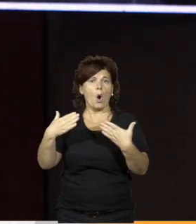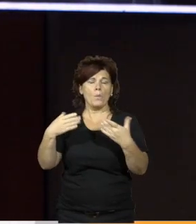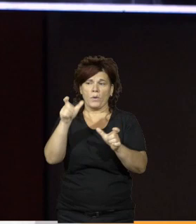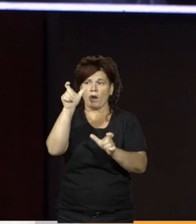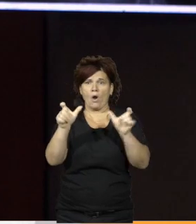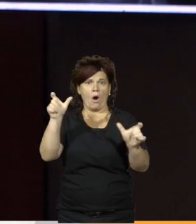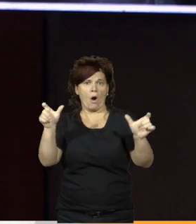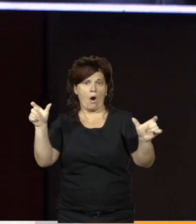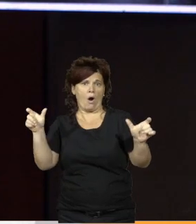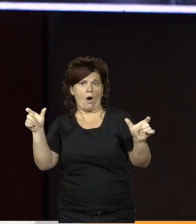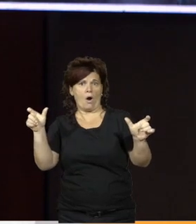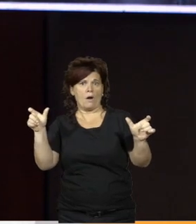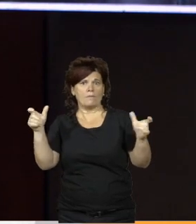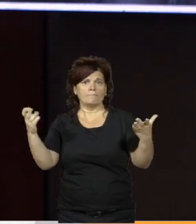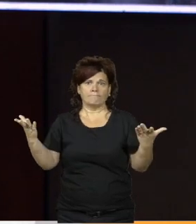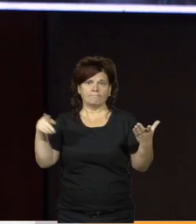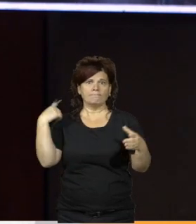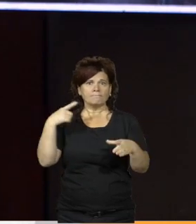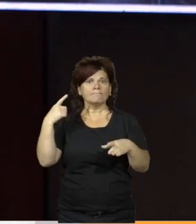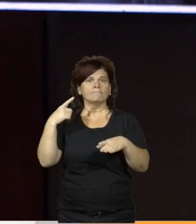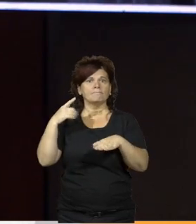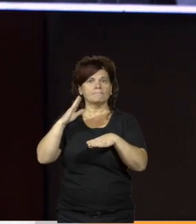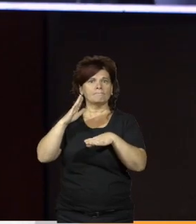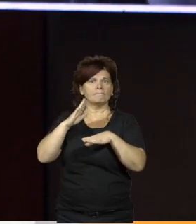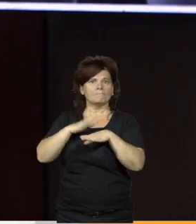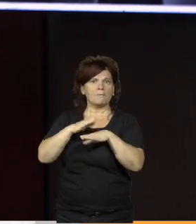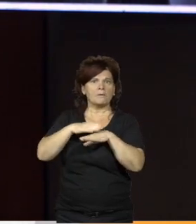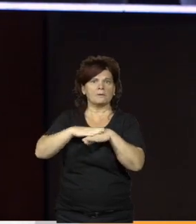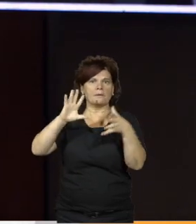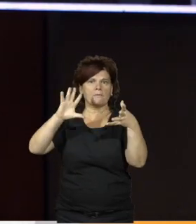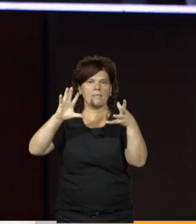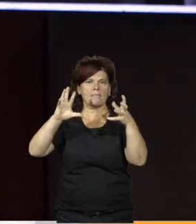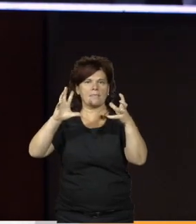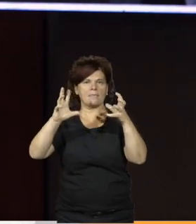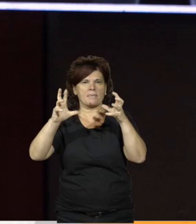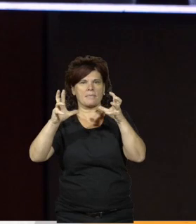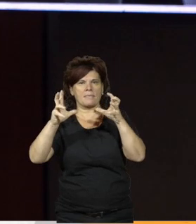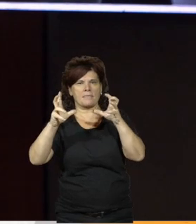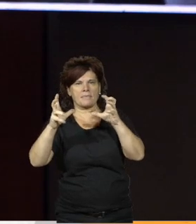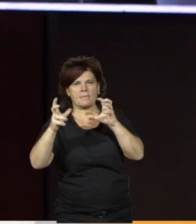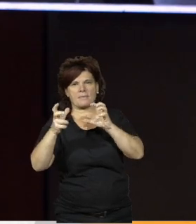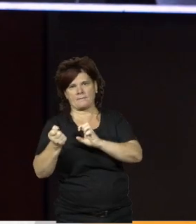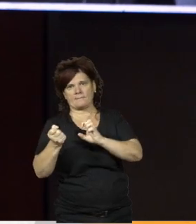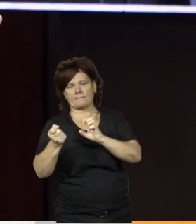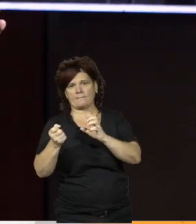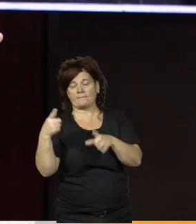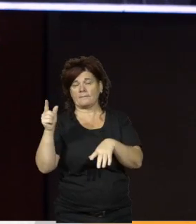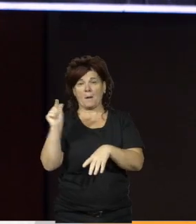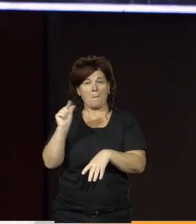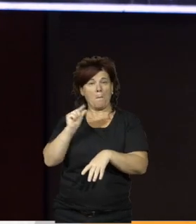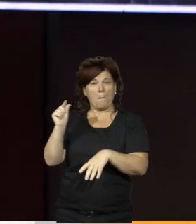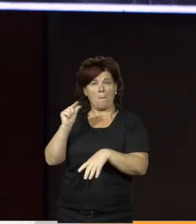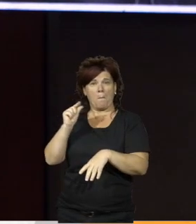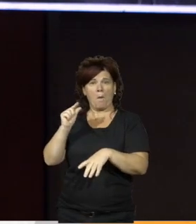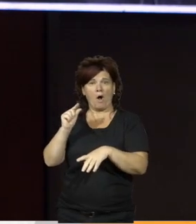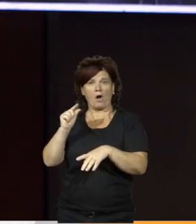hombres nos encargamos lentamente de destruirla. Y bueno, cuando yo estoy hace muy poco en la dirección,